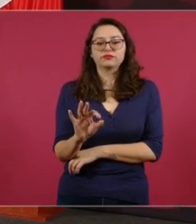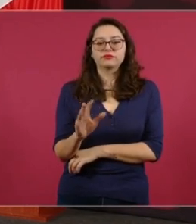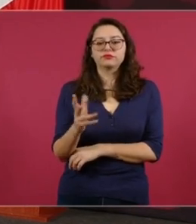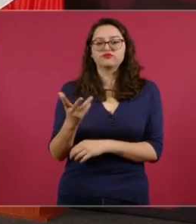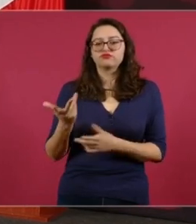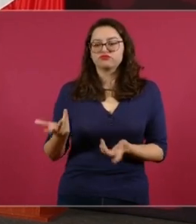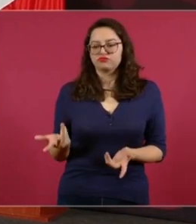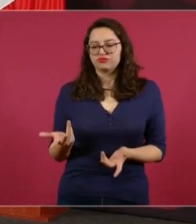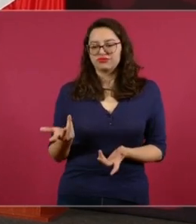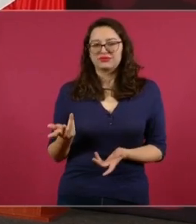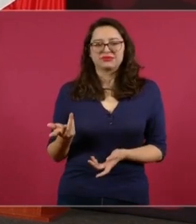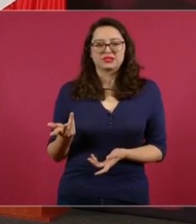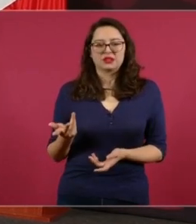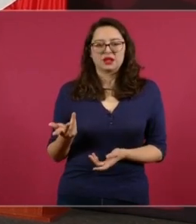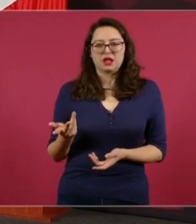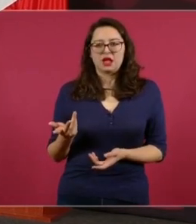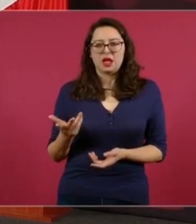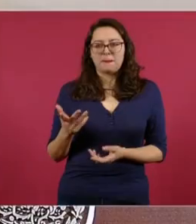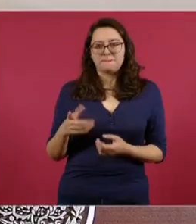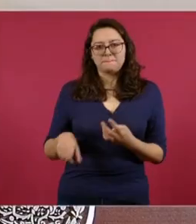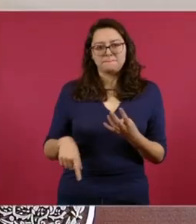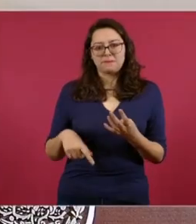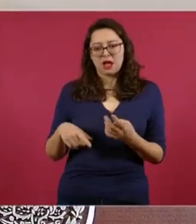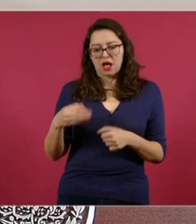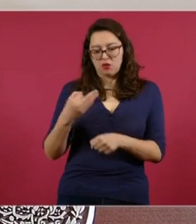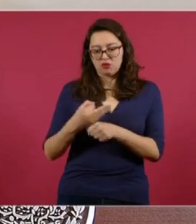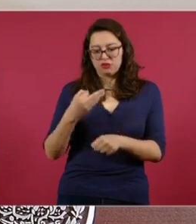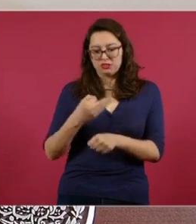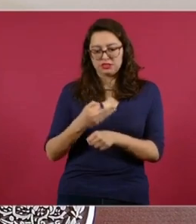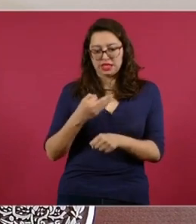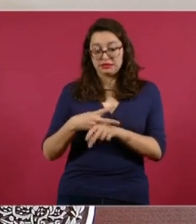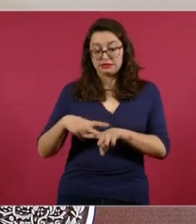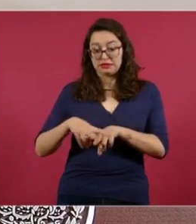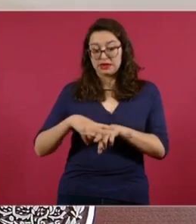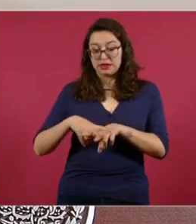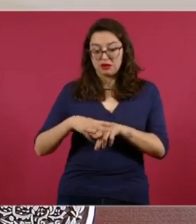Ahora se están haciendo 7 horas en el tren.